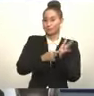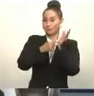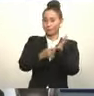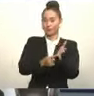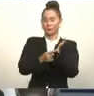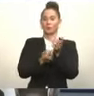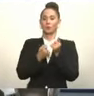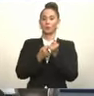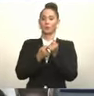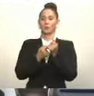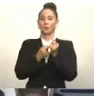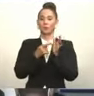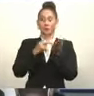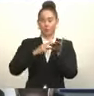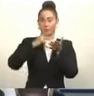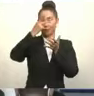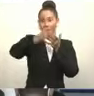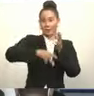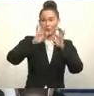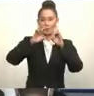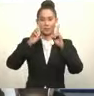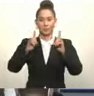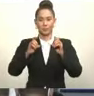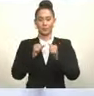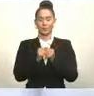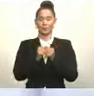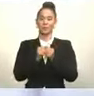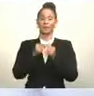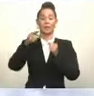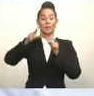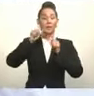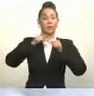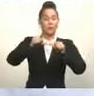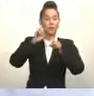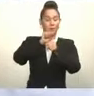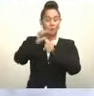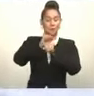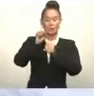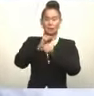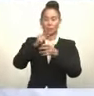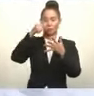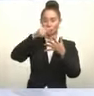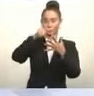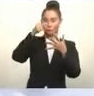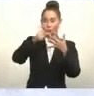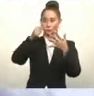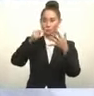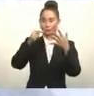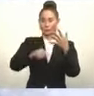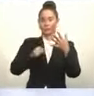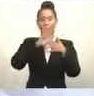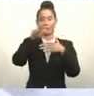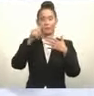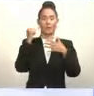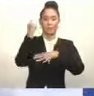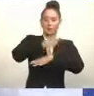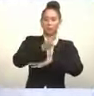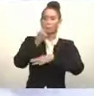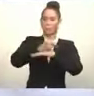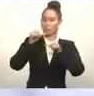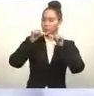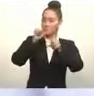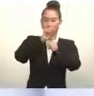indicadores de logro del plan, el cual ha venido cumpliendo meta por meta, punto por punto, día por día